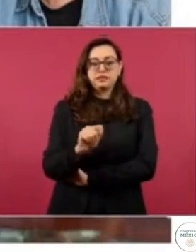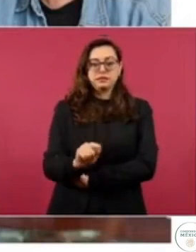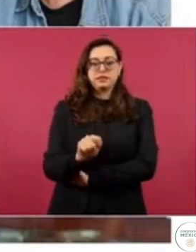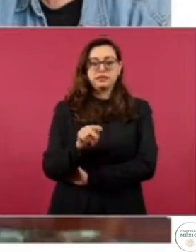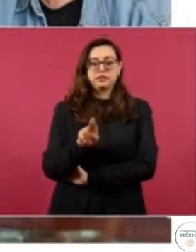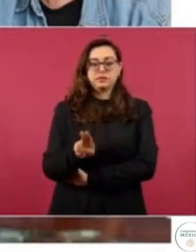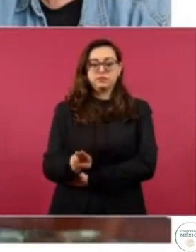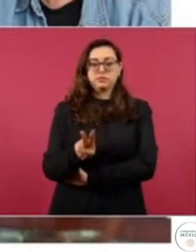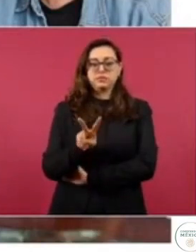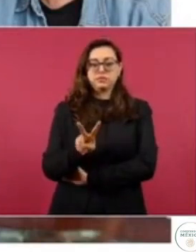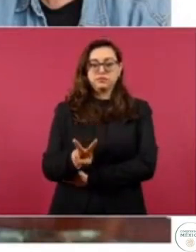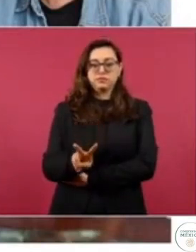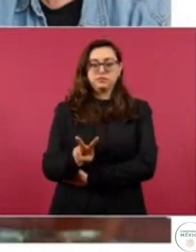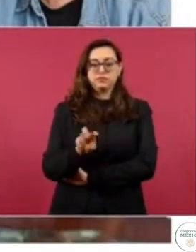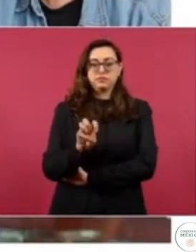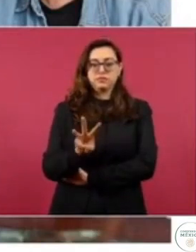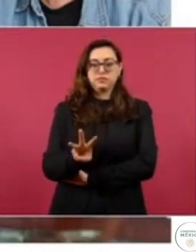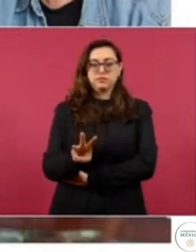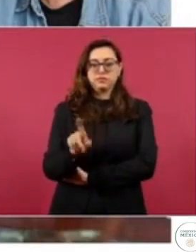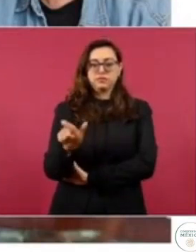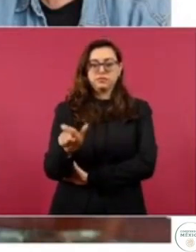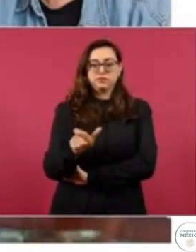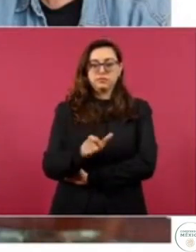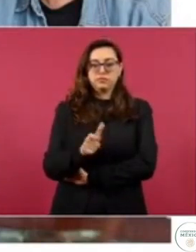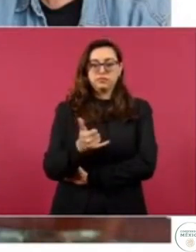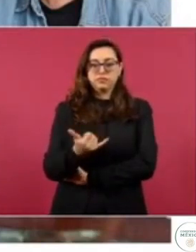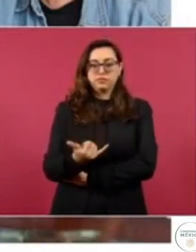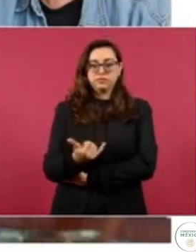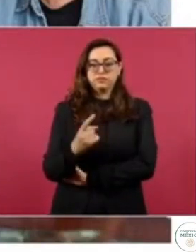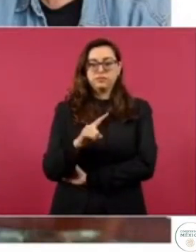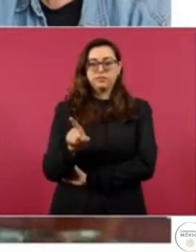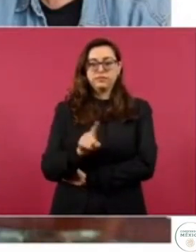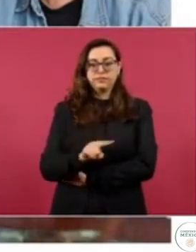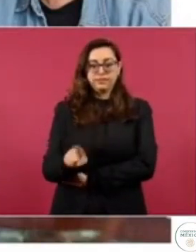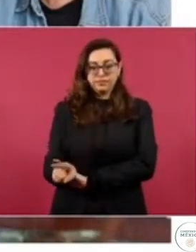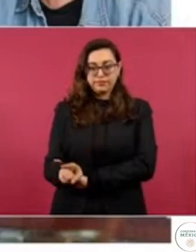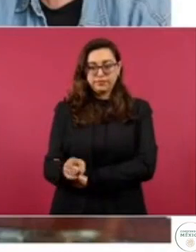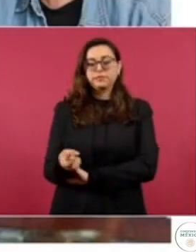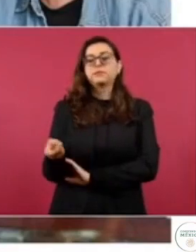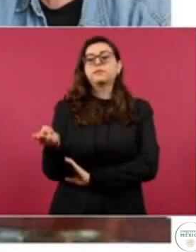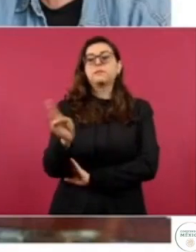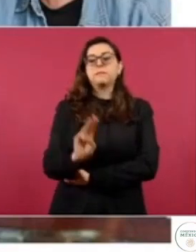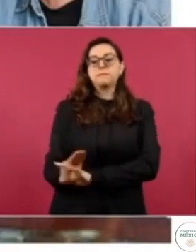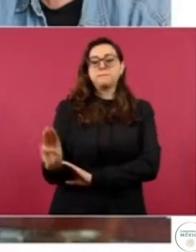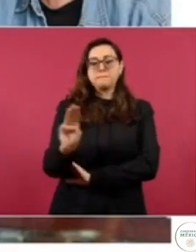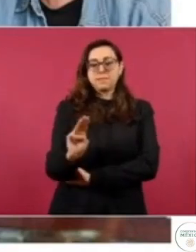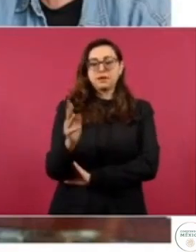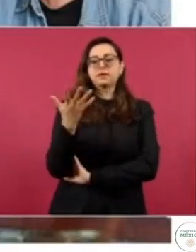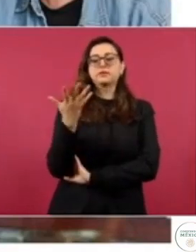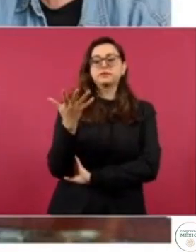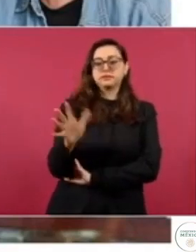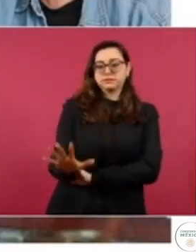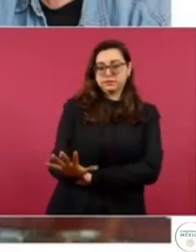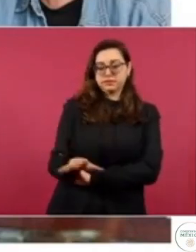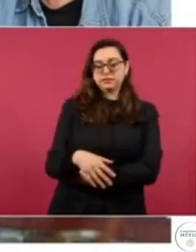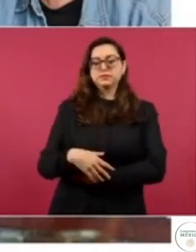S, T, U, B, W, X, Y y Z el martes 10.